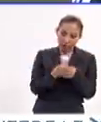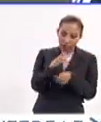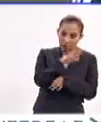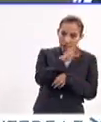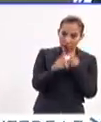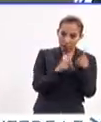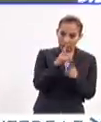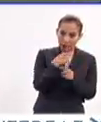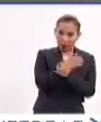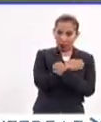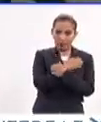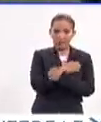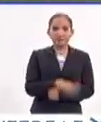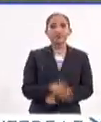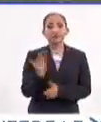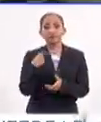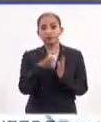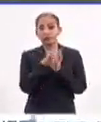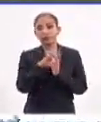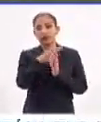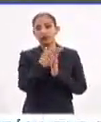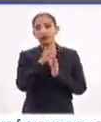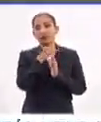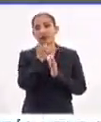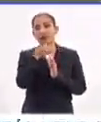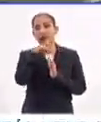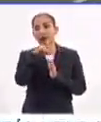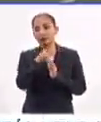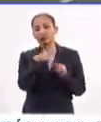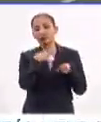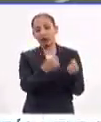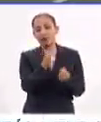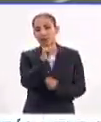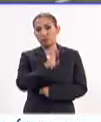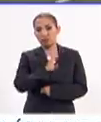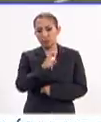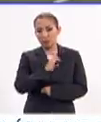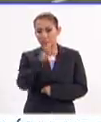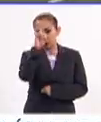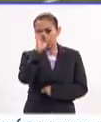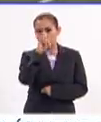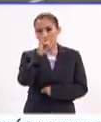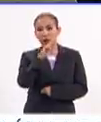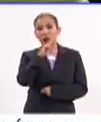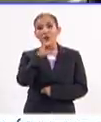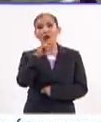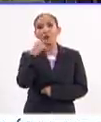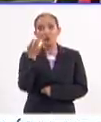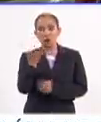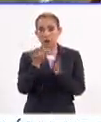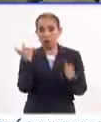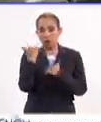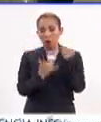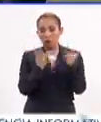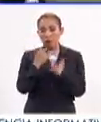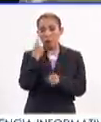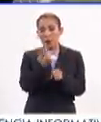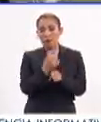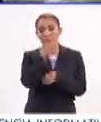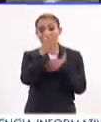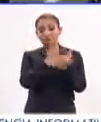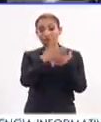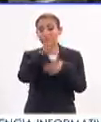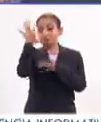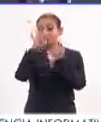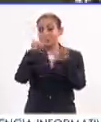aspecto deportivo con el educativo. Y en el caso de los Cheyennes, esta guía se las proporciona su propio entrenador, Roberto Ríos, quien como jugador recibió su primer llamado a